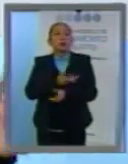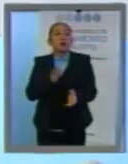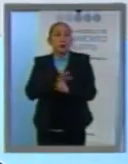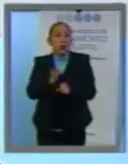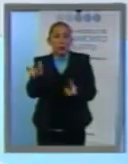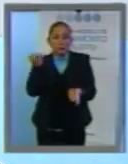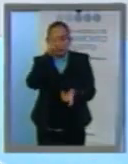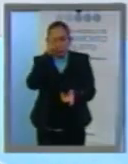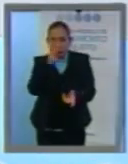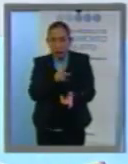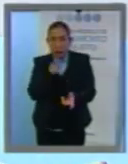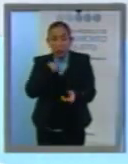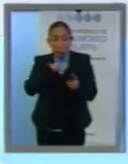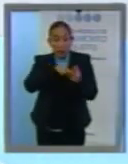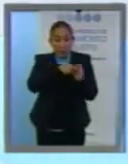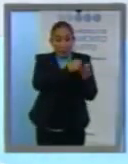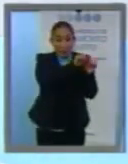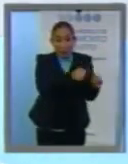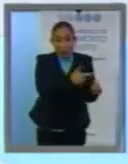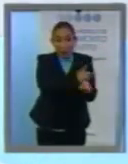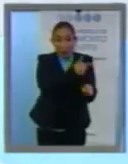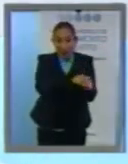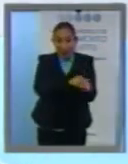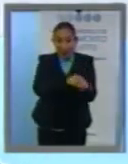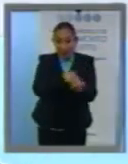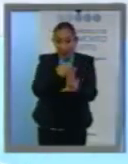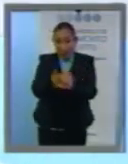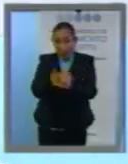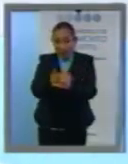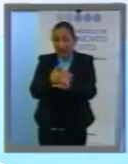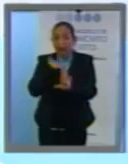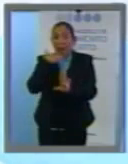que entrando en vigor el Sistema Nacional Anticorrupción,